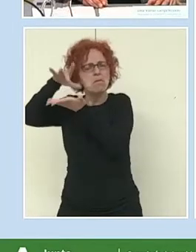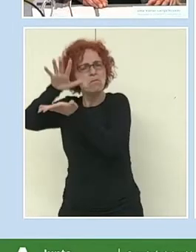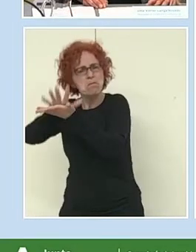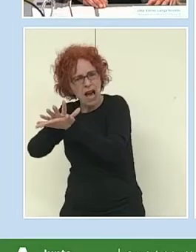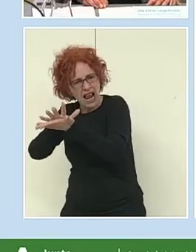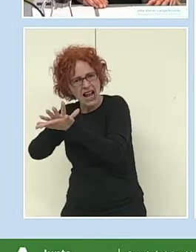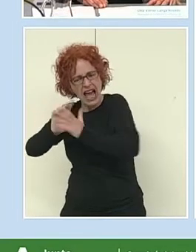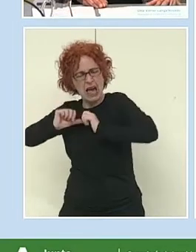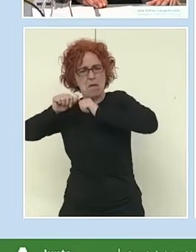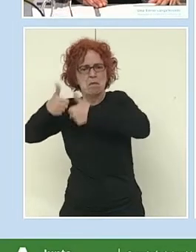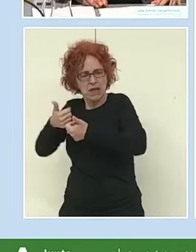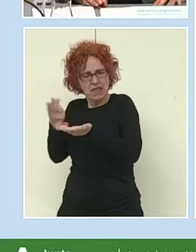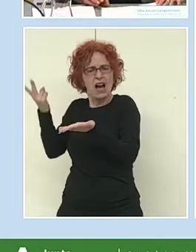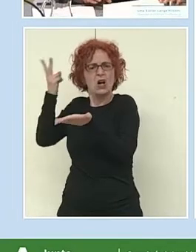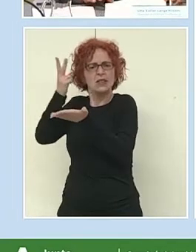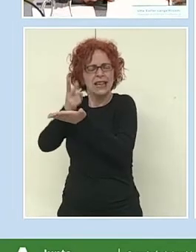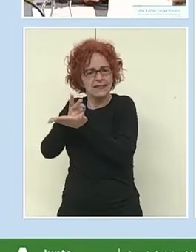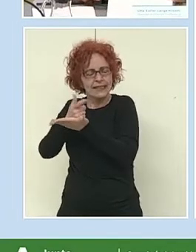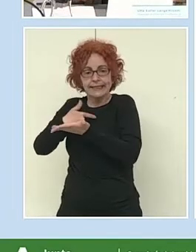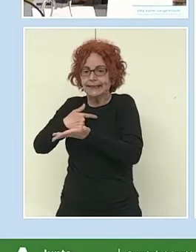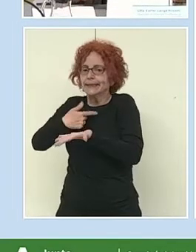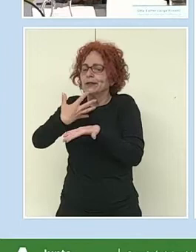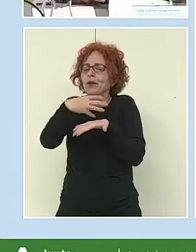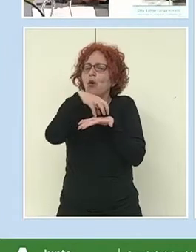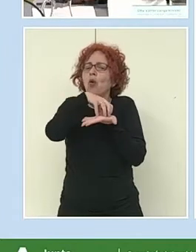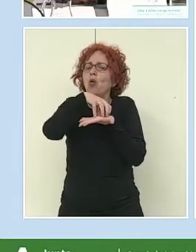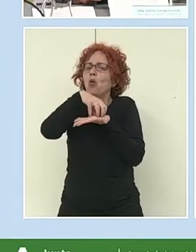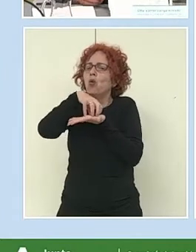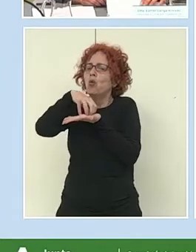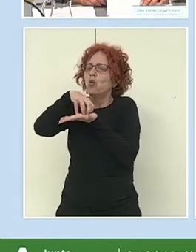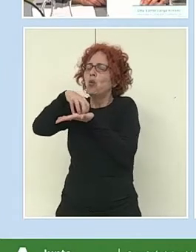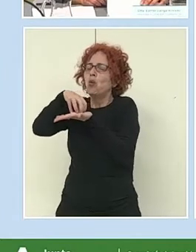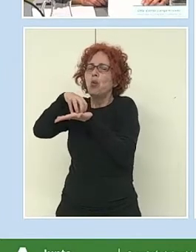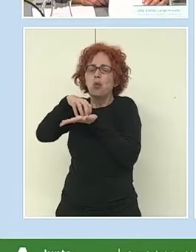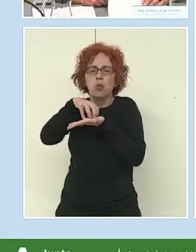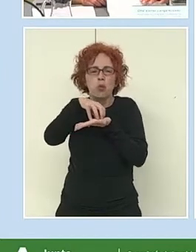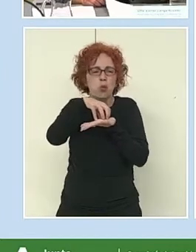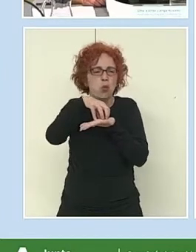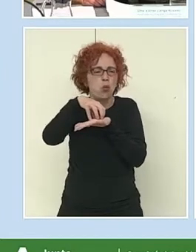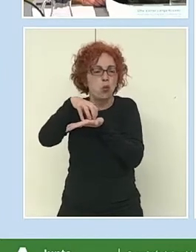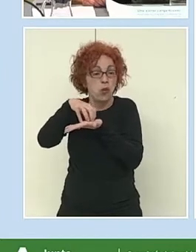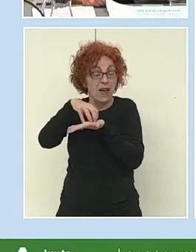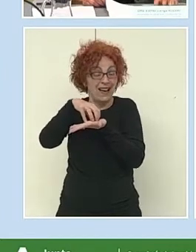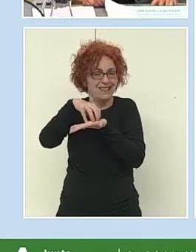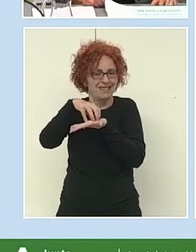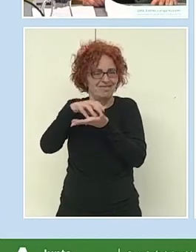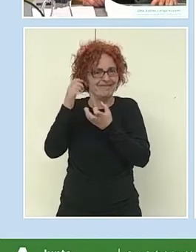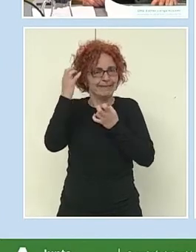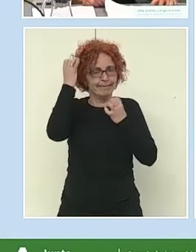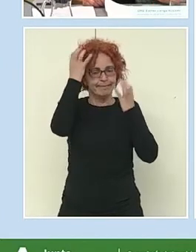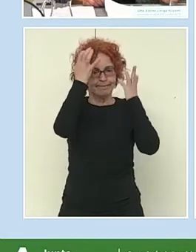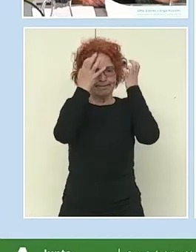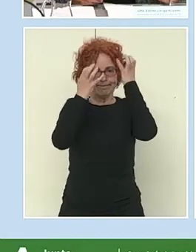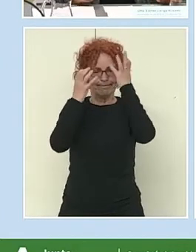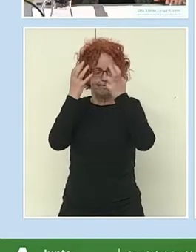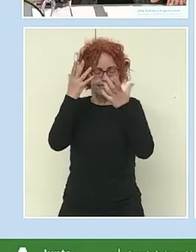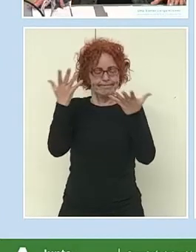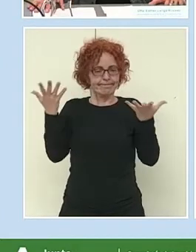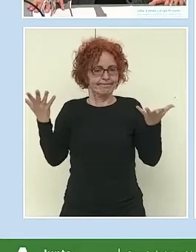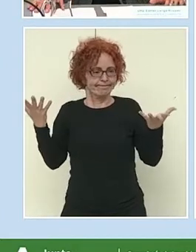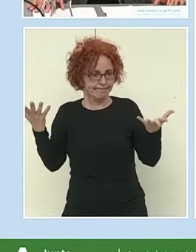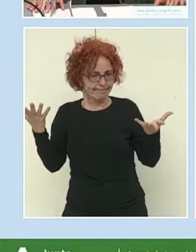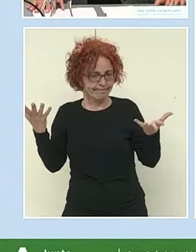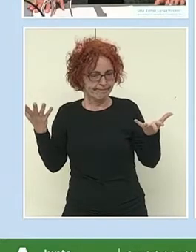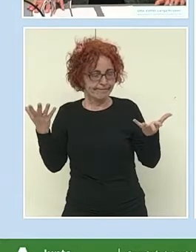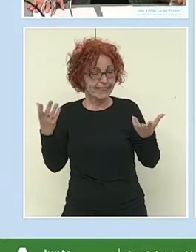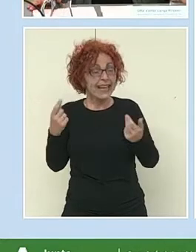poco más con la deuda de los estudiantes de clases populares, que sería cuestión de otra ponencia y otras jornadas,